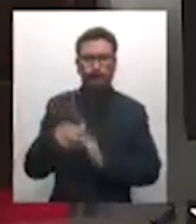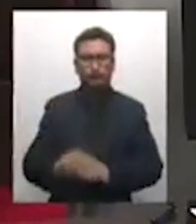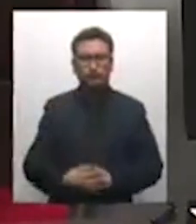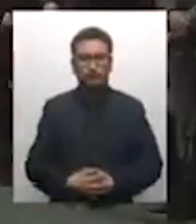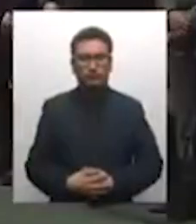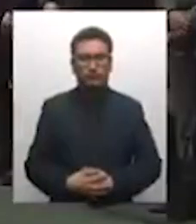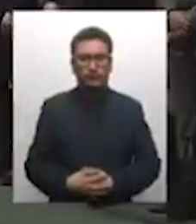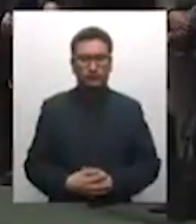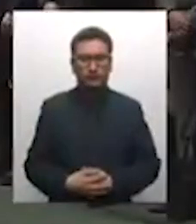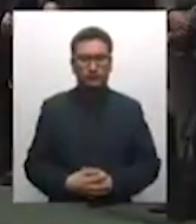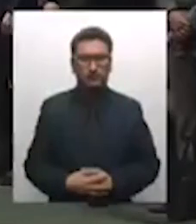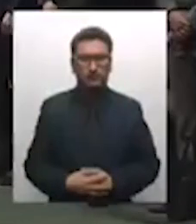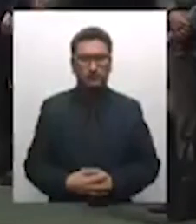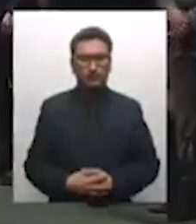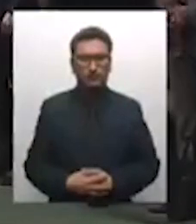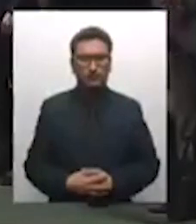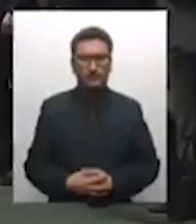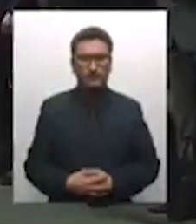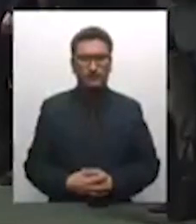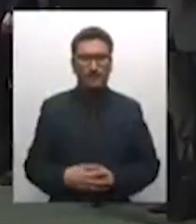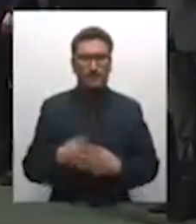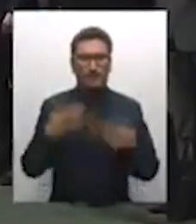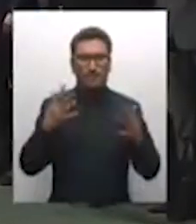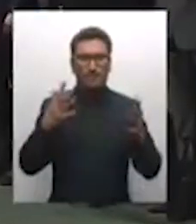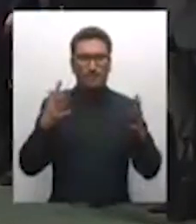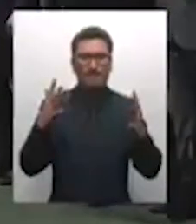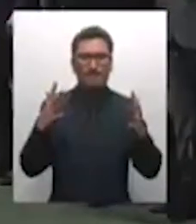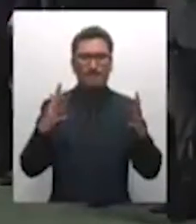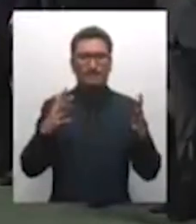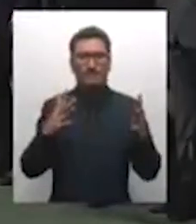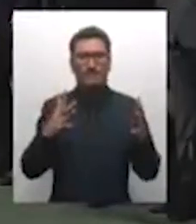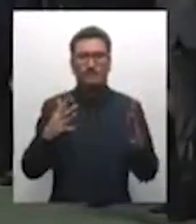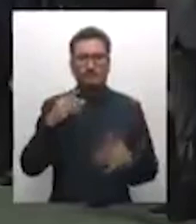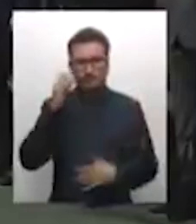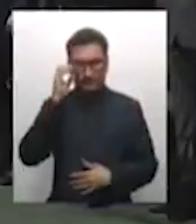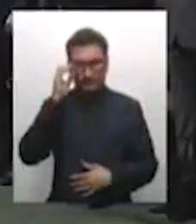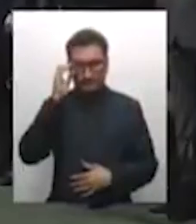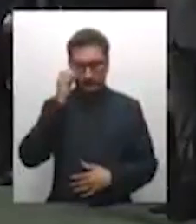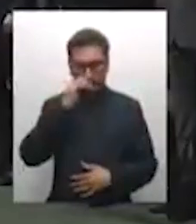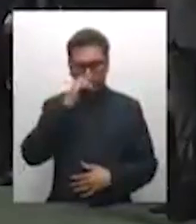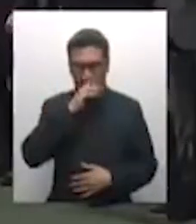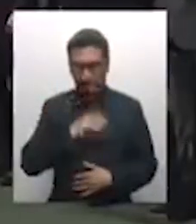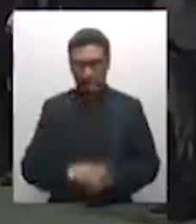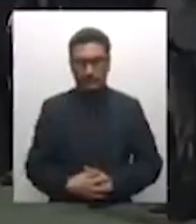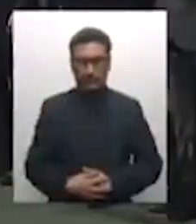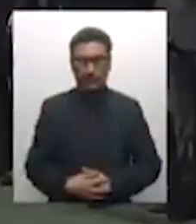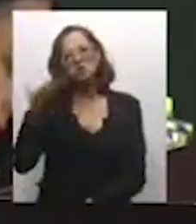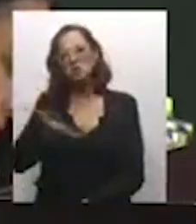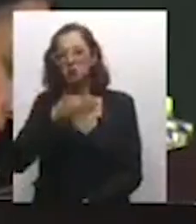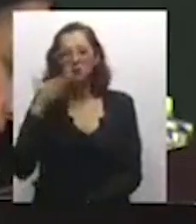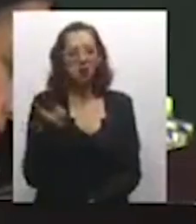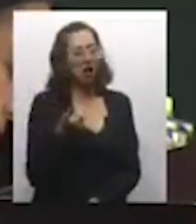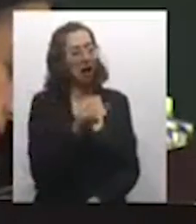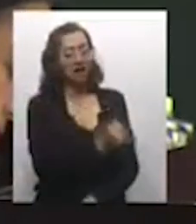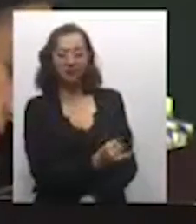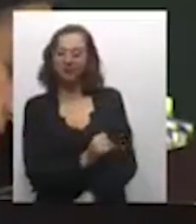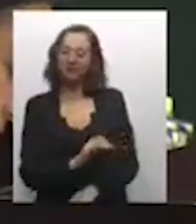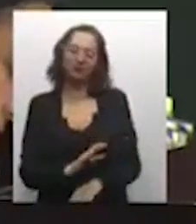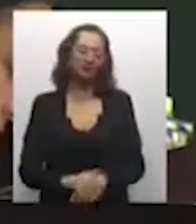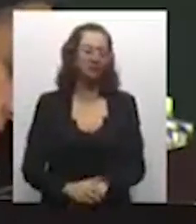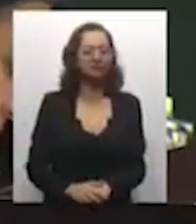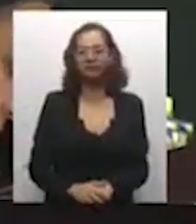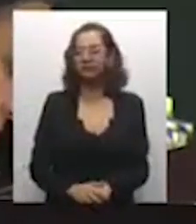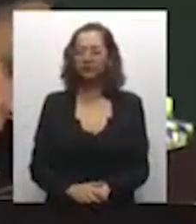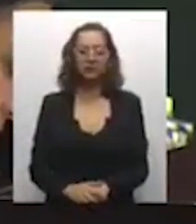el operativo de la fallida captura a ovidio guzmán hijo de joaquín el chapo guzmán en el caso de